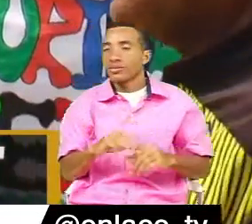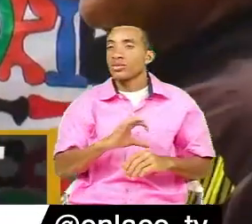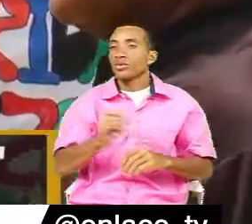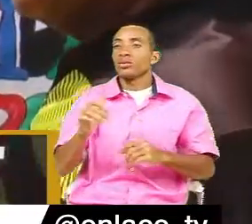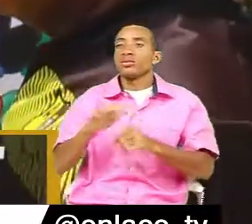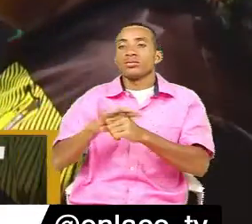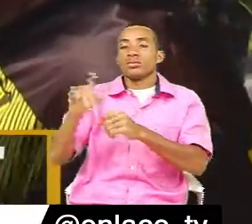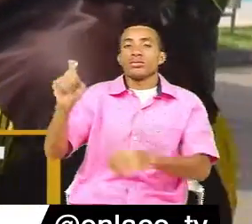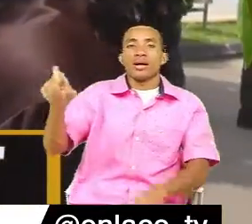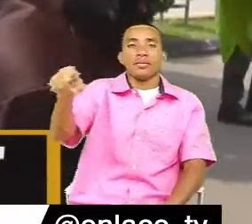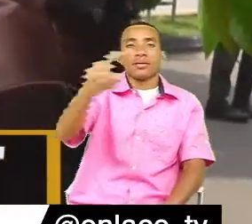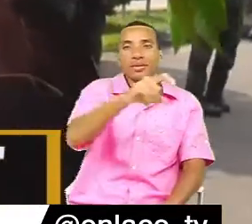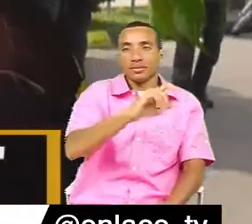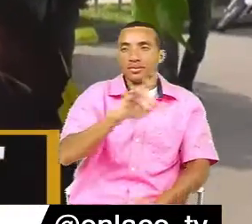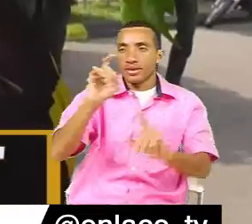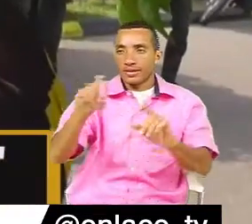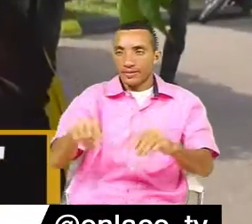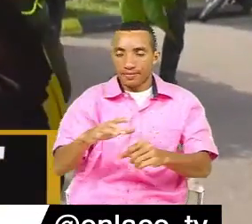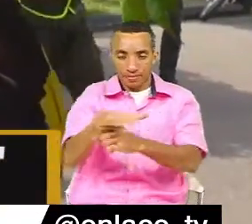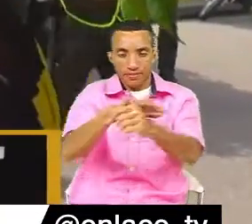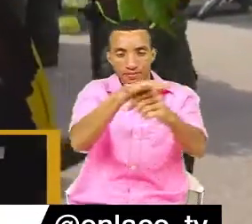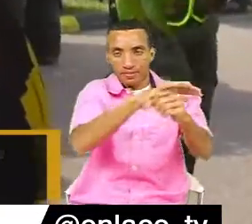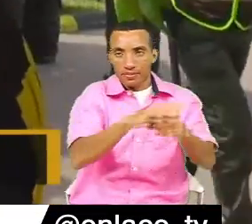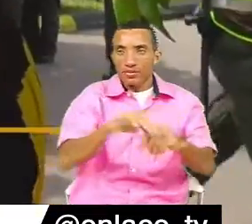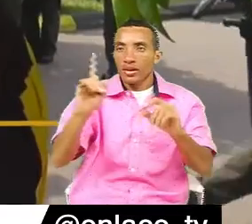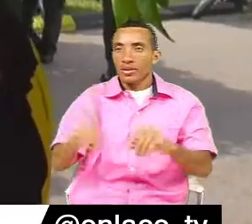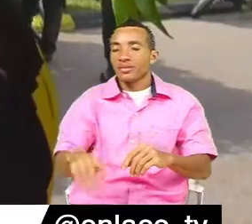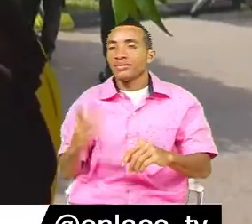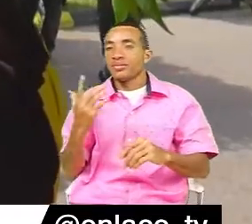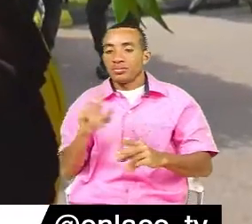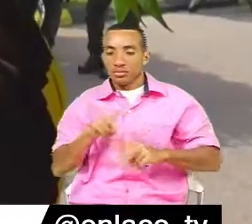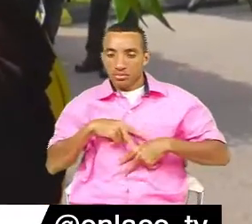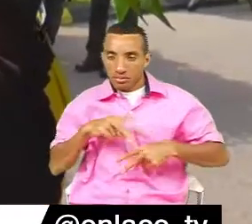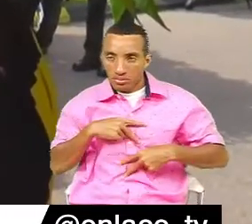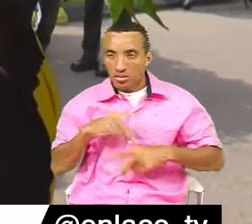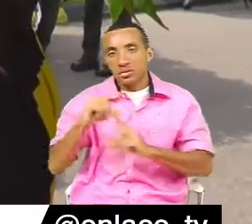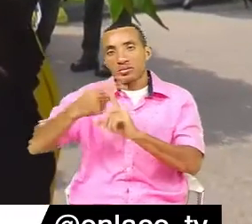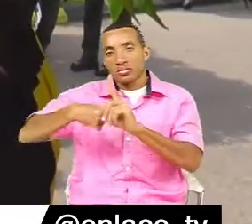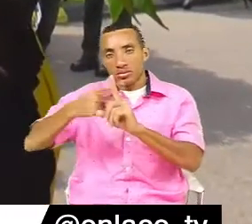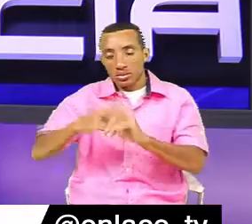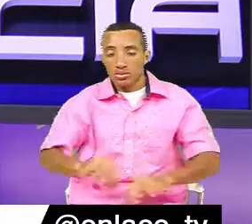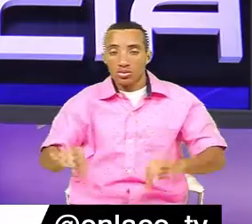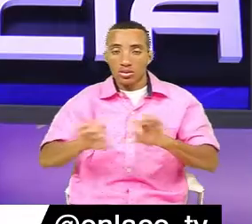para sensibilizar a propietarios y arrendatarios sobre la importancia de asegurar las viviendas.